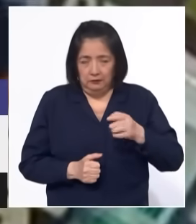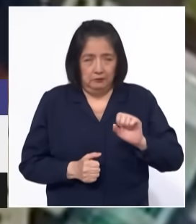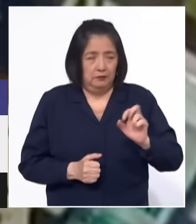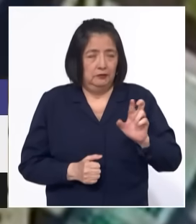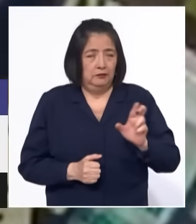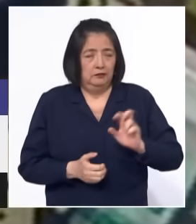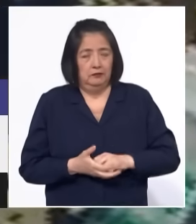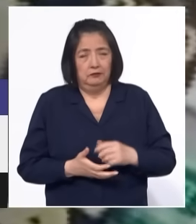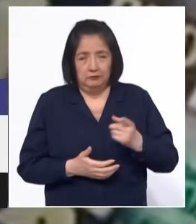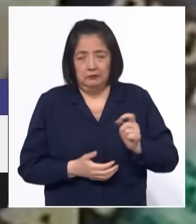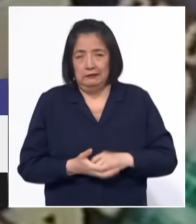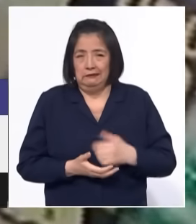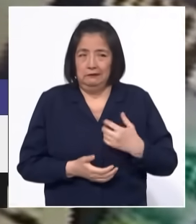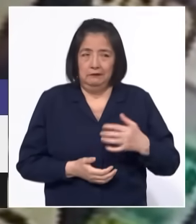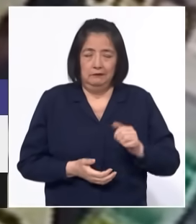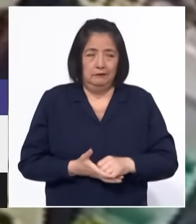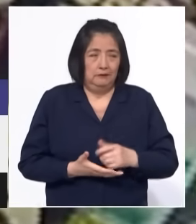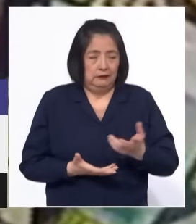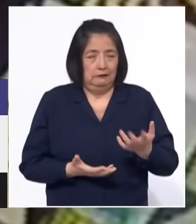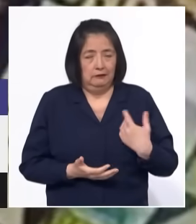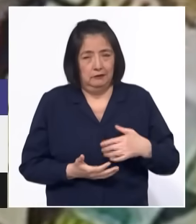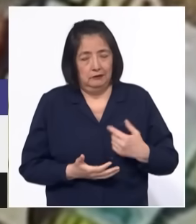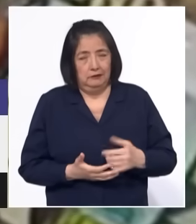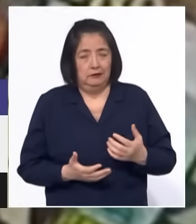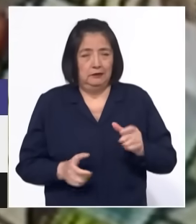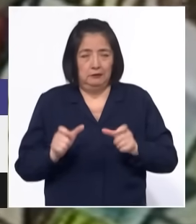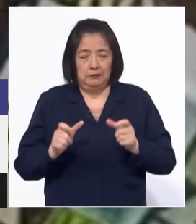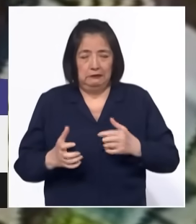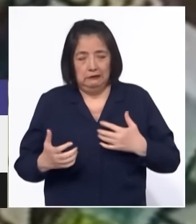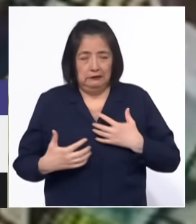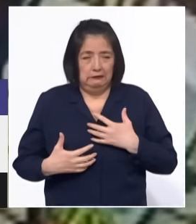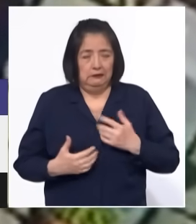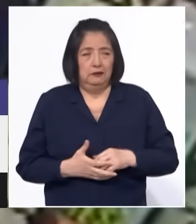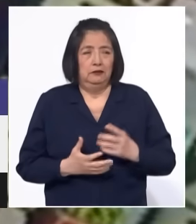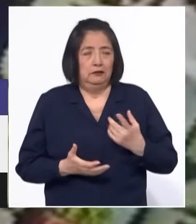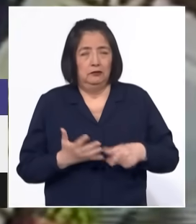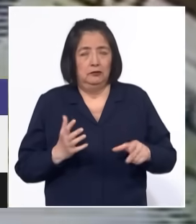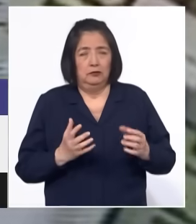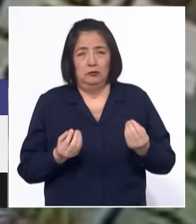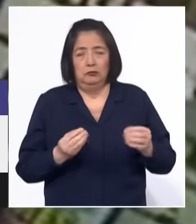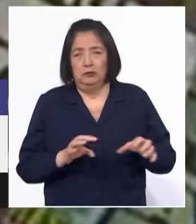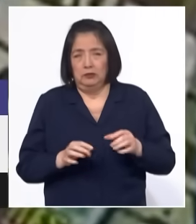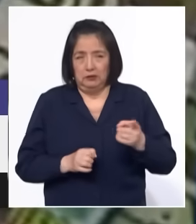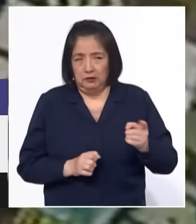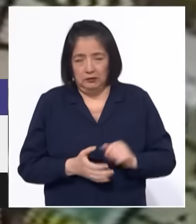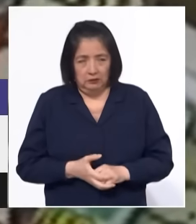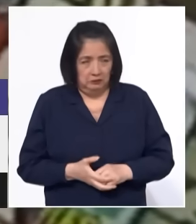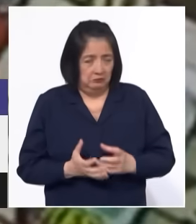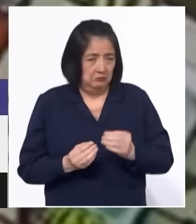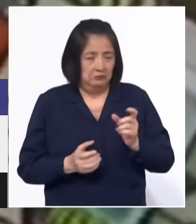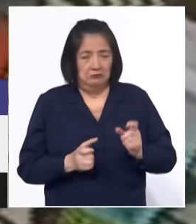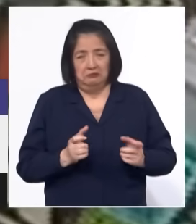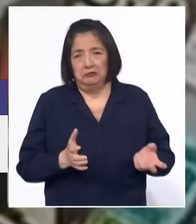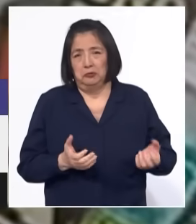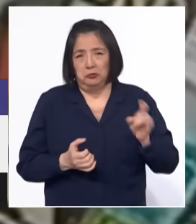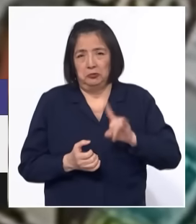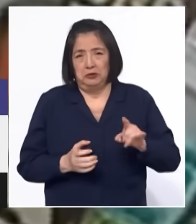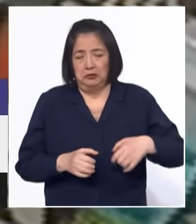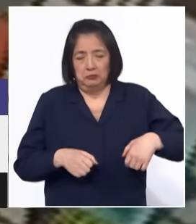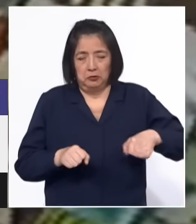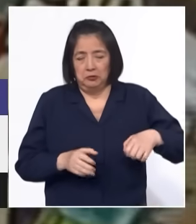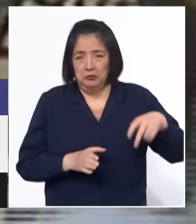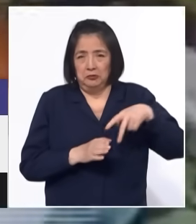Y hechos como esos que ponen en zozobra a la población. ¿Cómo actúan estos delincuentes? Muchos se desplazan en